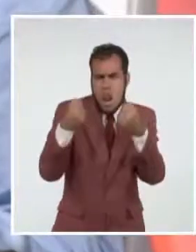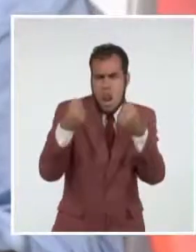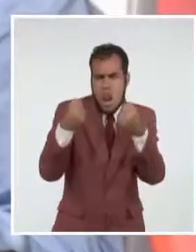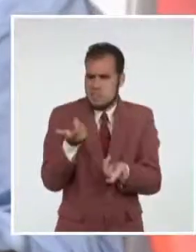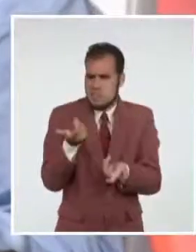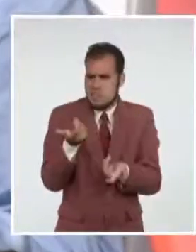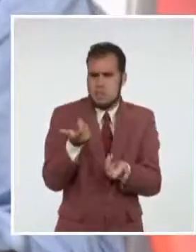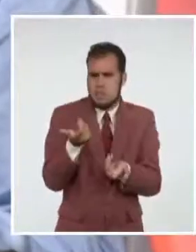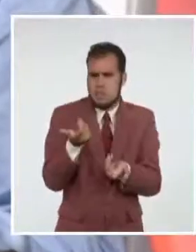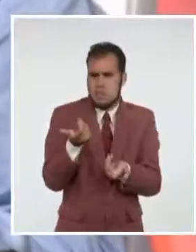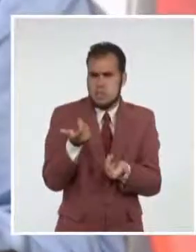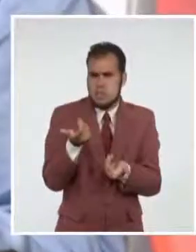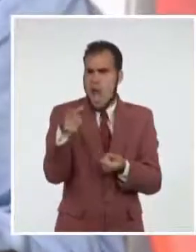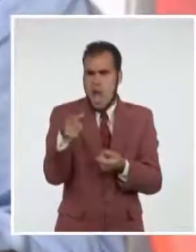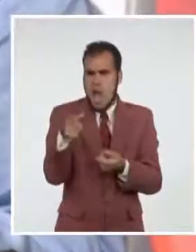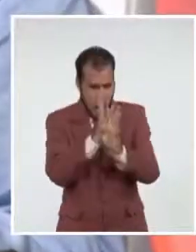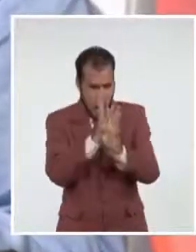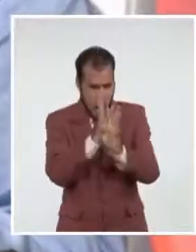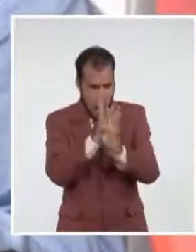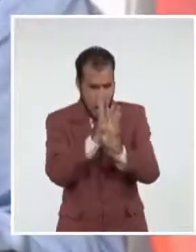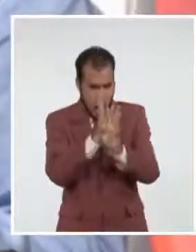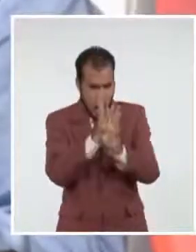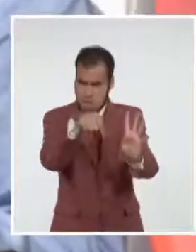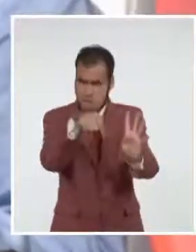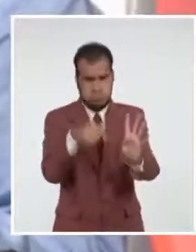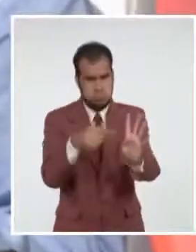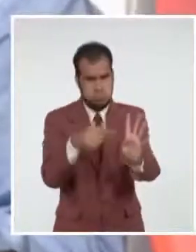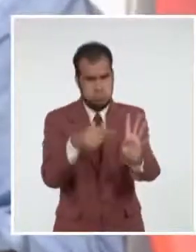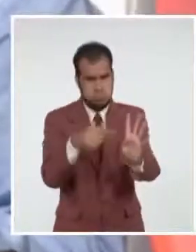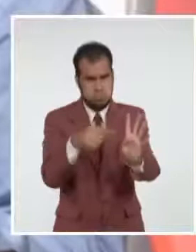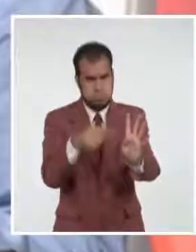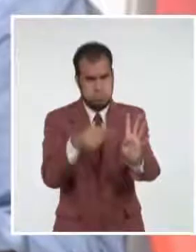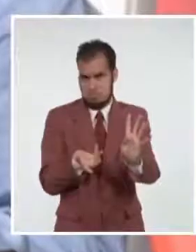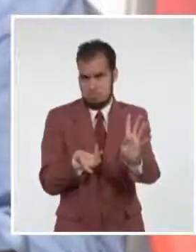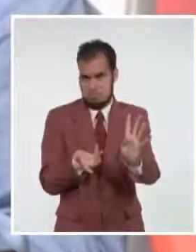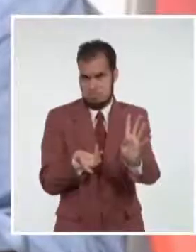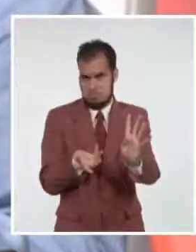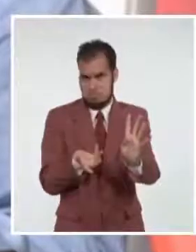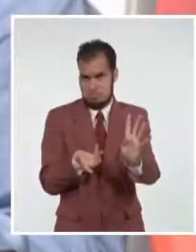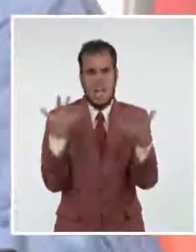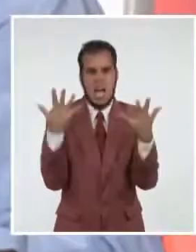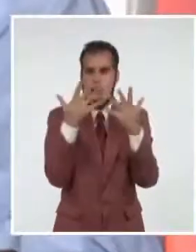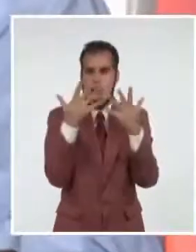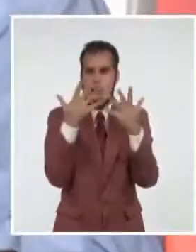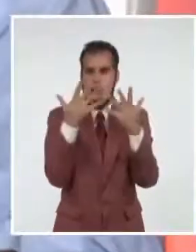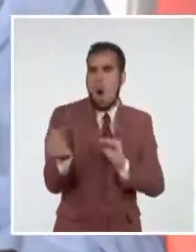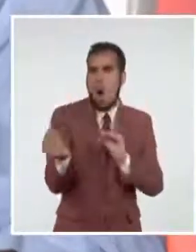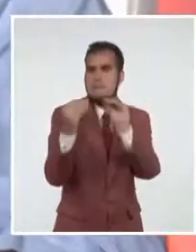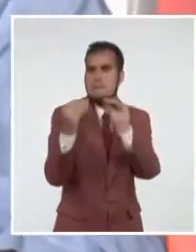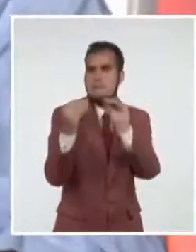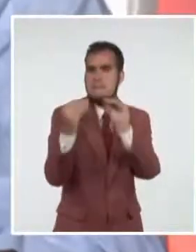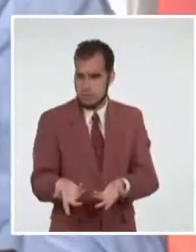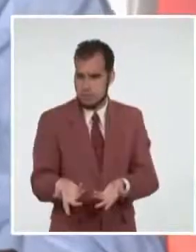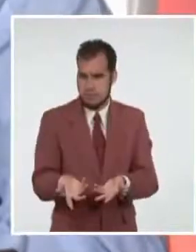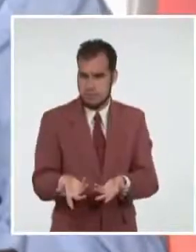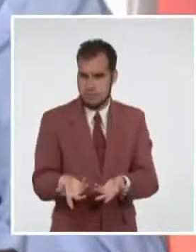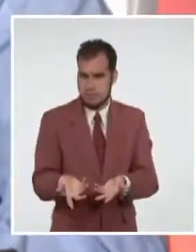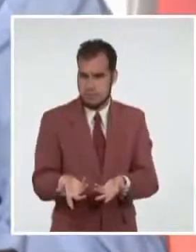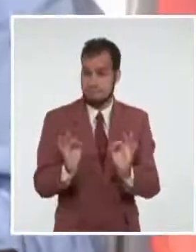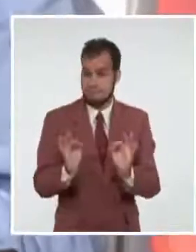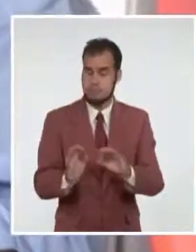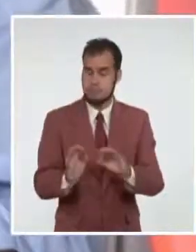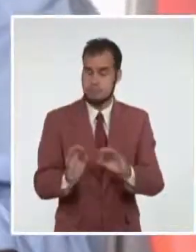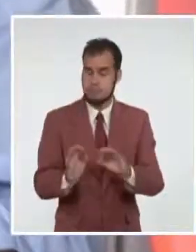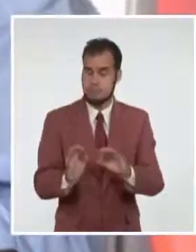no está en la cola, esa no está yendo a la calle? La otra cosa importante son los casos pediátricos,